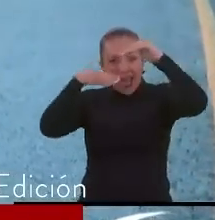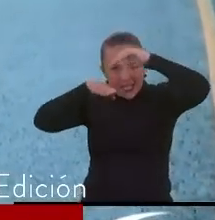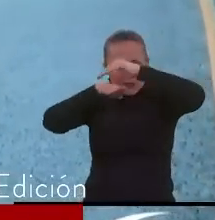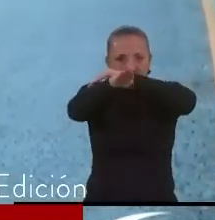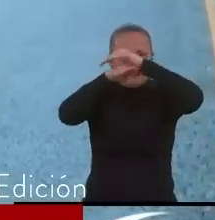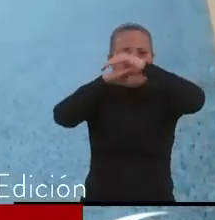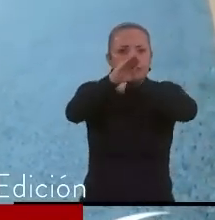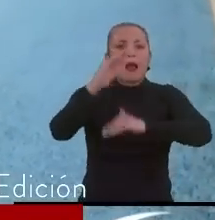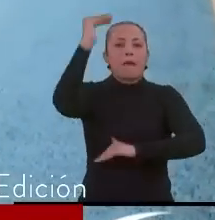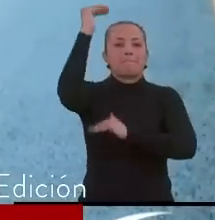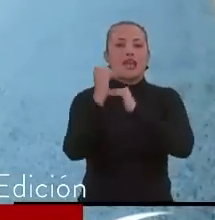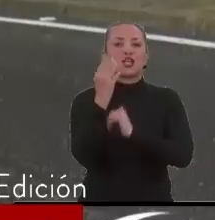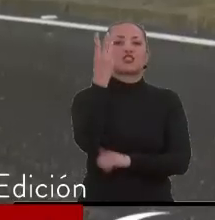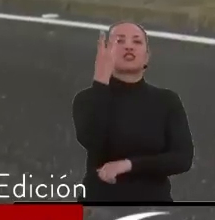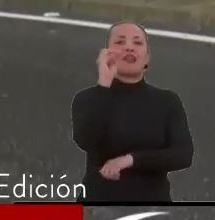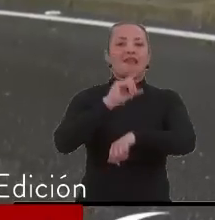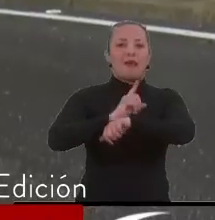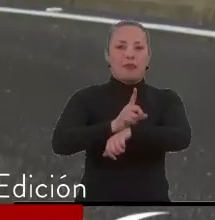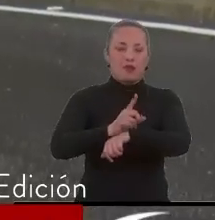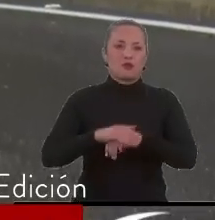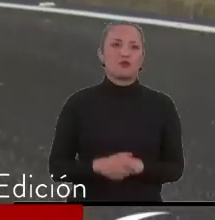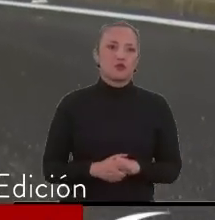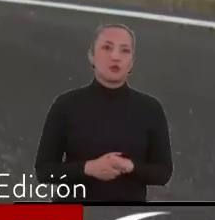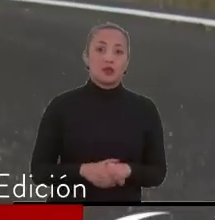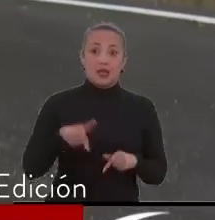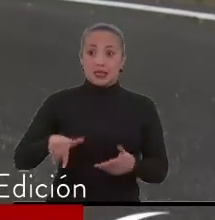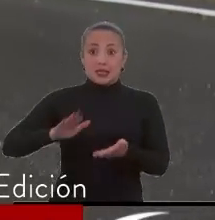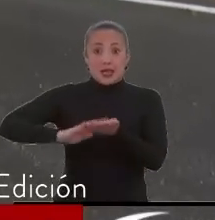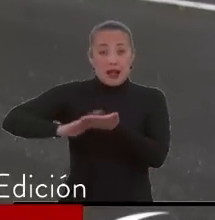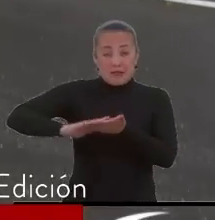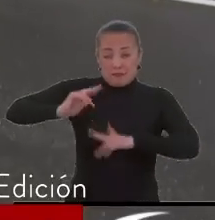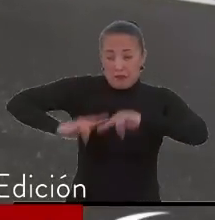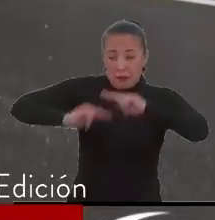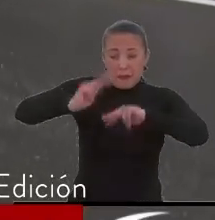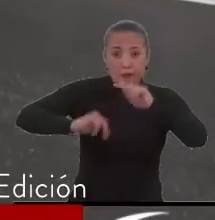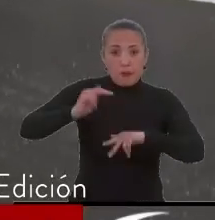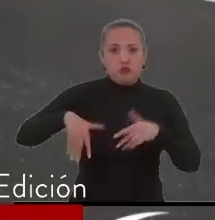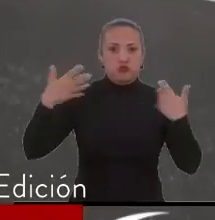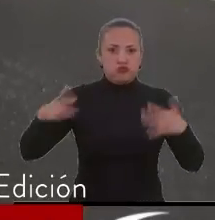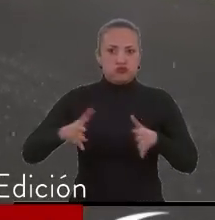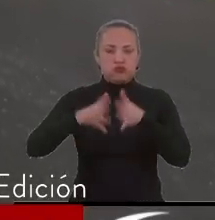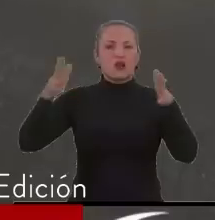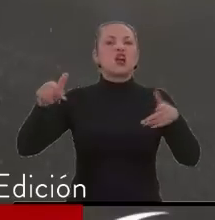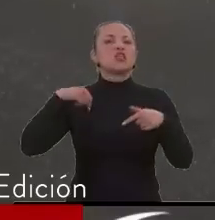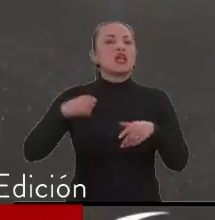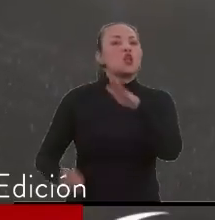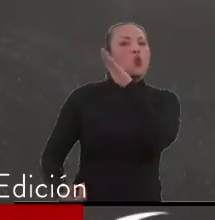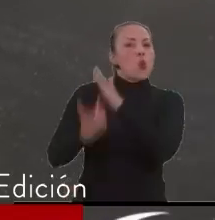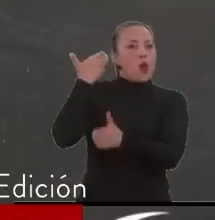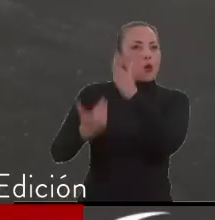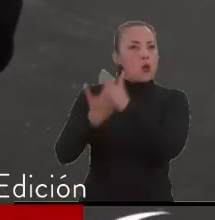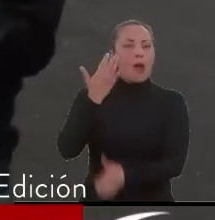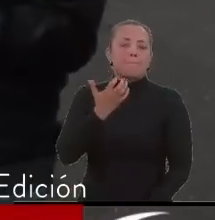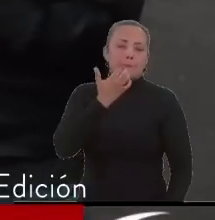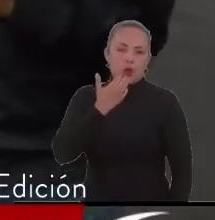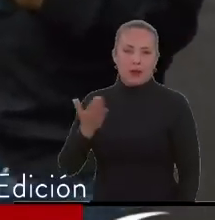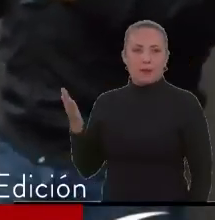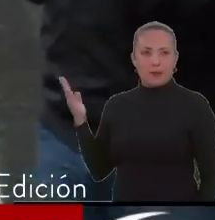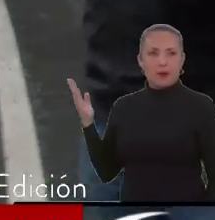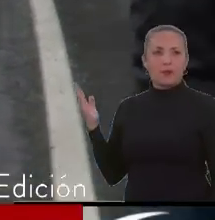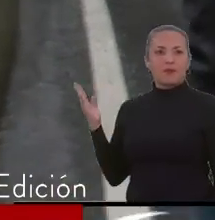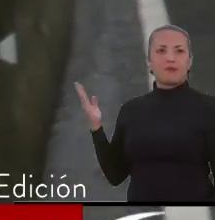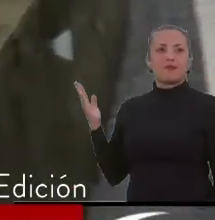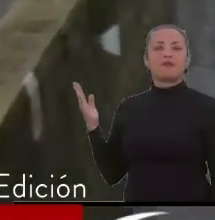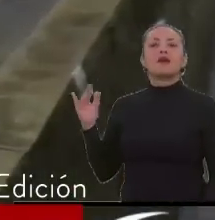hora el recorrido. La mega obra tiene sistemas de infraestructura moderna. Por ejemplo, cuenta